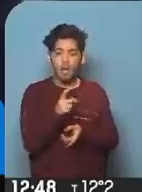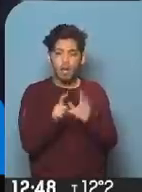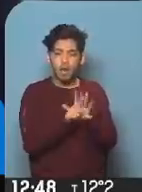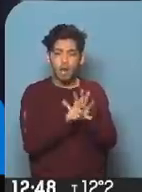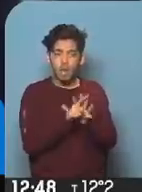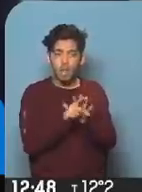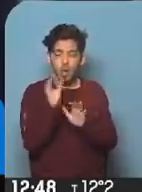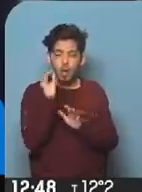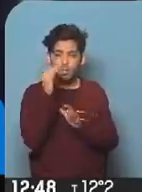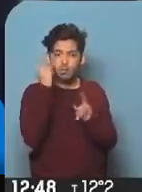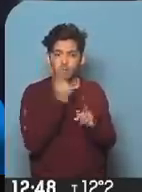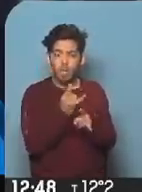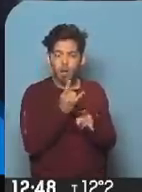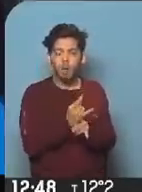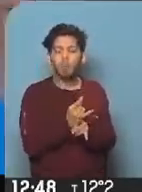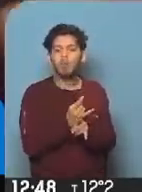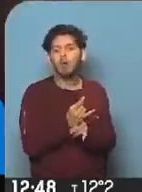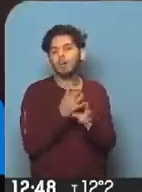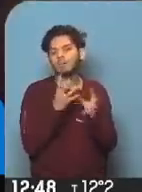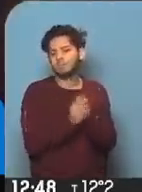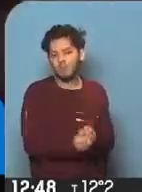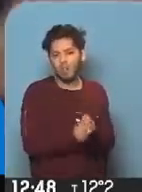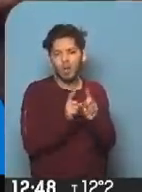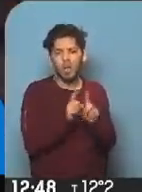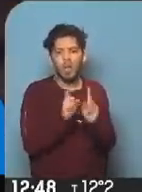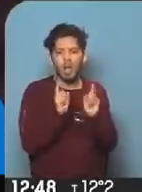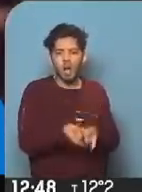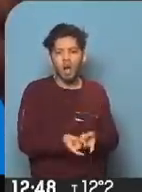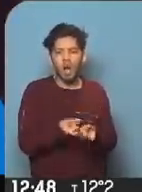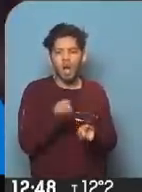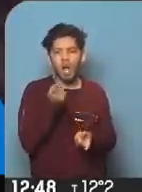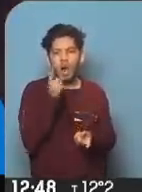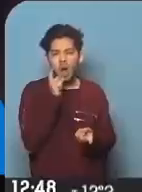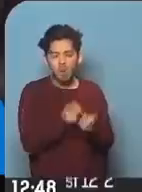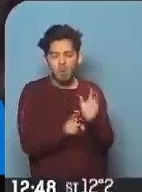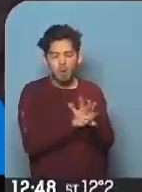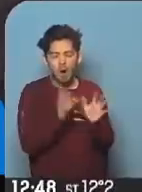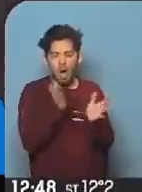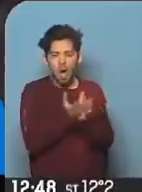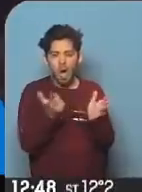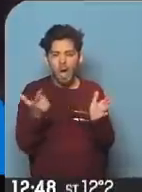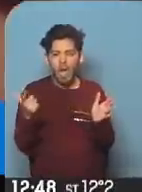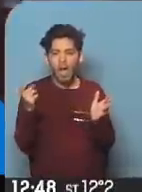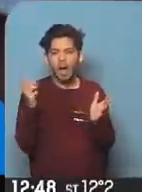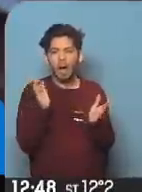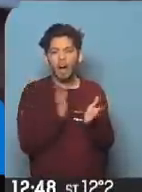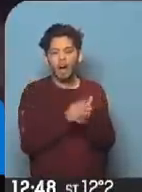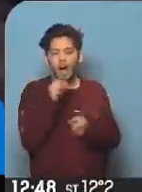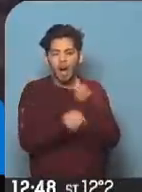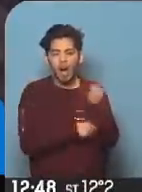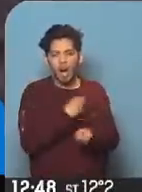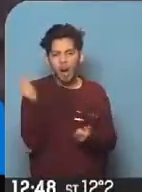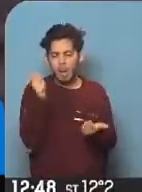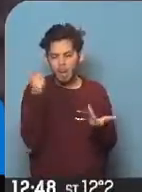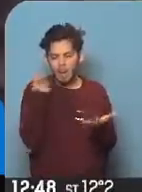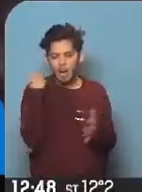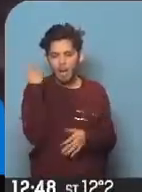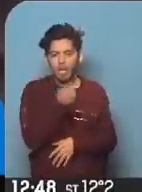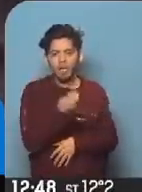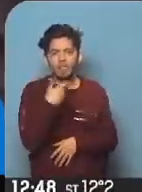represiva. Pensemos que inclusive la impunidad de la represión es muy grande. Hace pocos días, no, ya hace varios meses mataron a